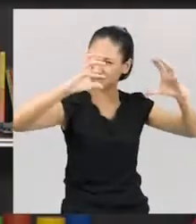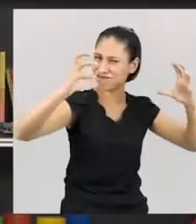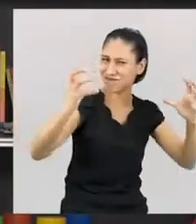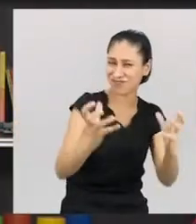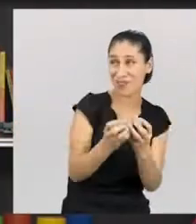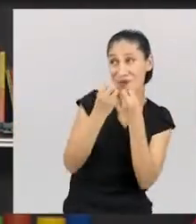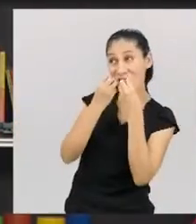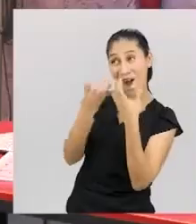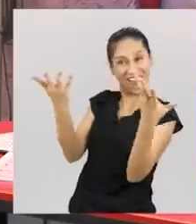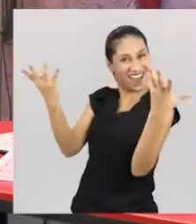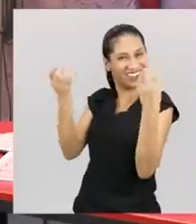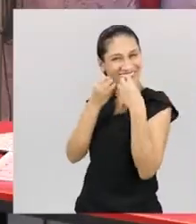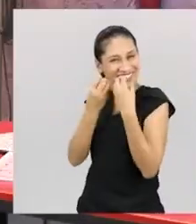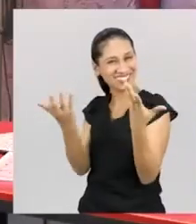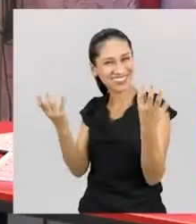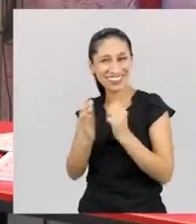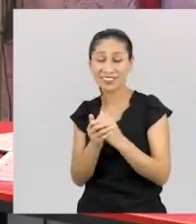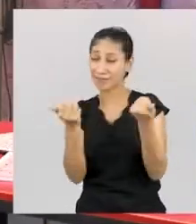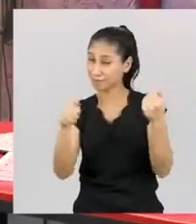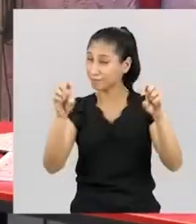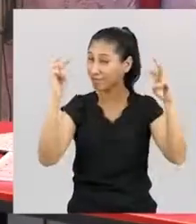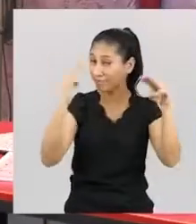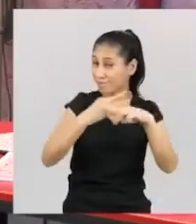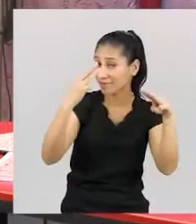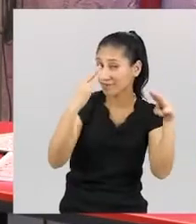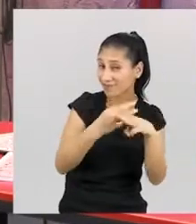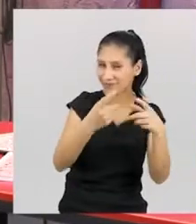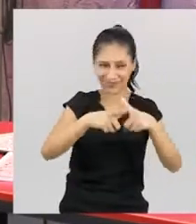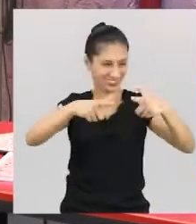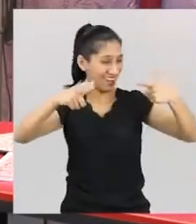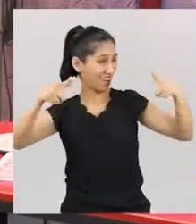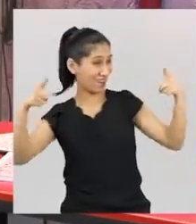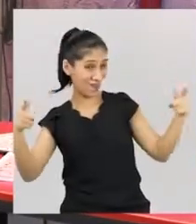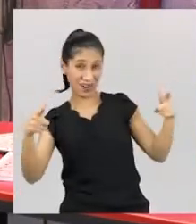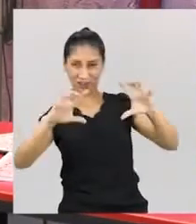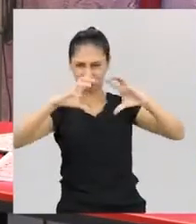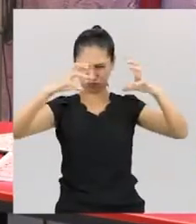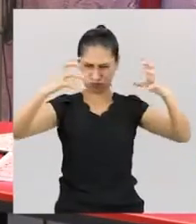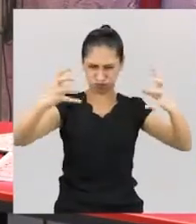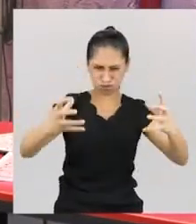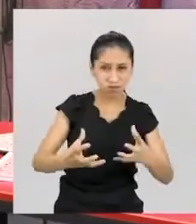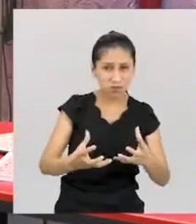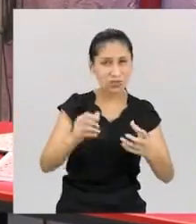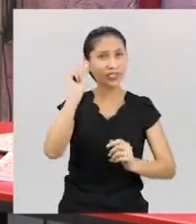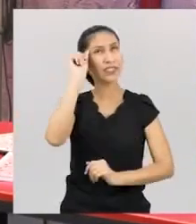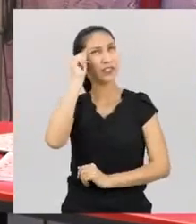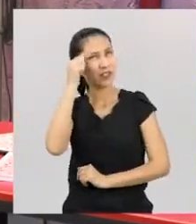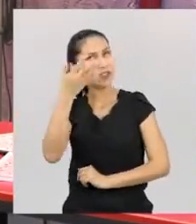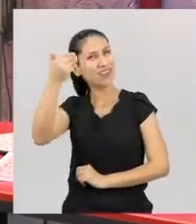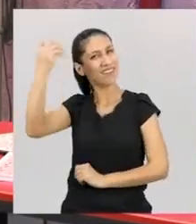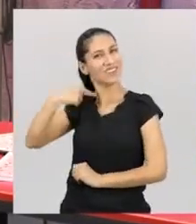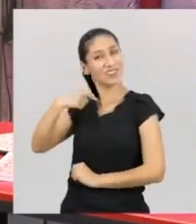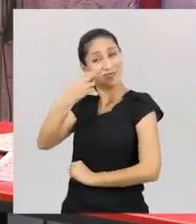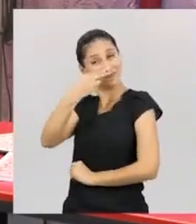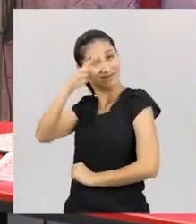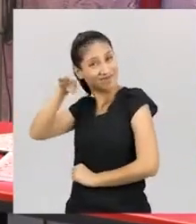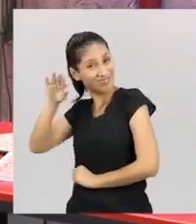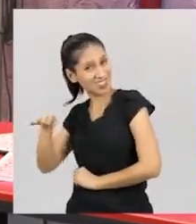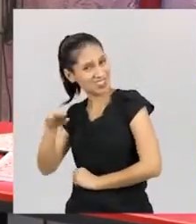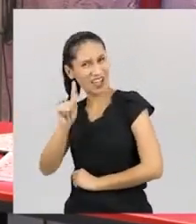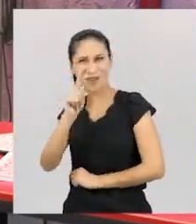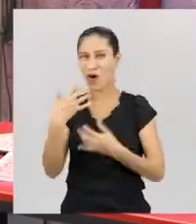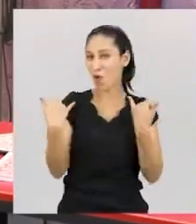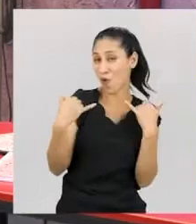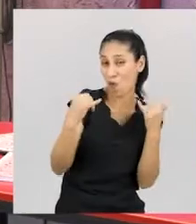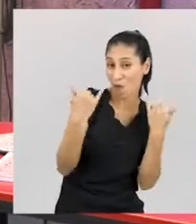universo. Qué lindo, Joaquín. Las matemáticas son el lenguaje del universo. Recuerdo que cuando era niña,